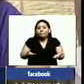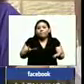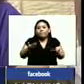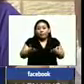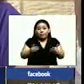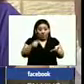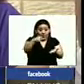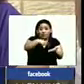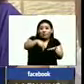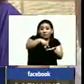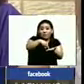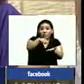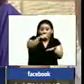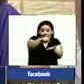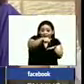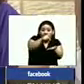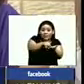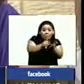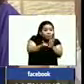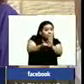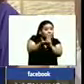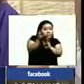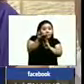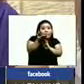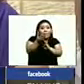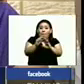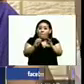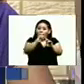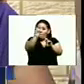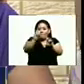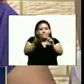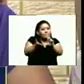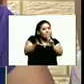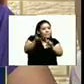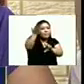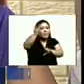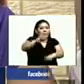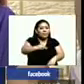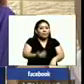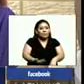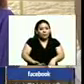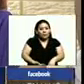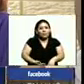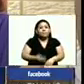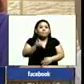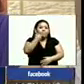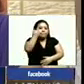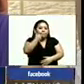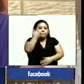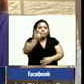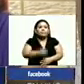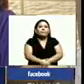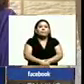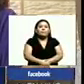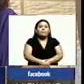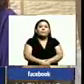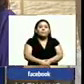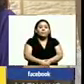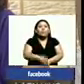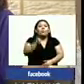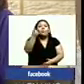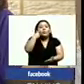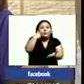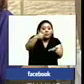representa con la mayor tasa de embarazos en adolescentes. El